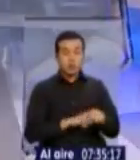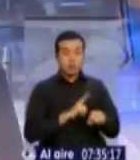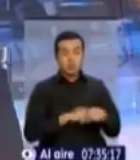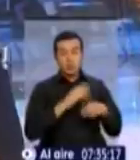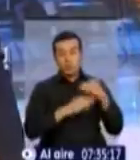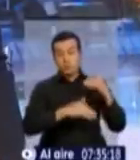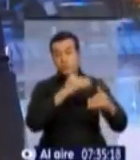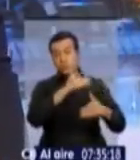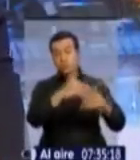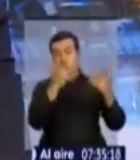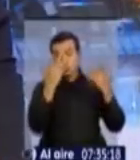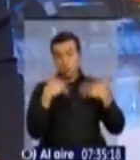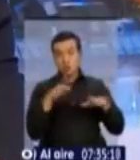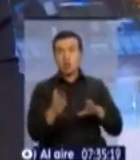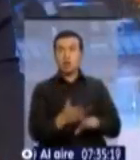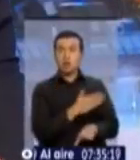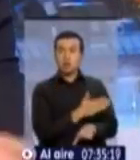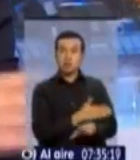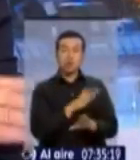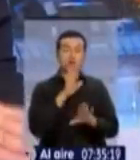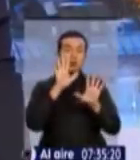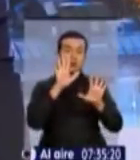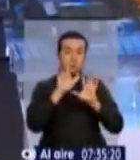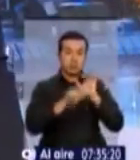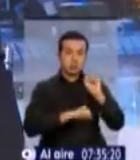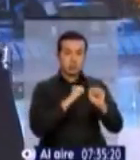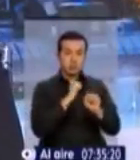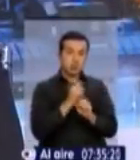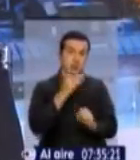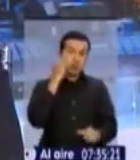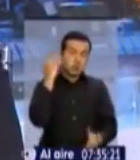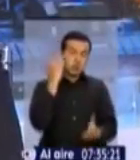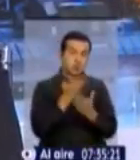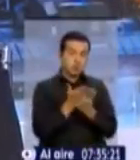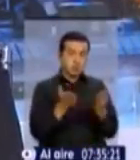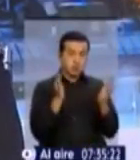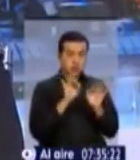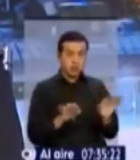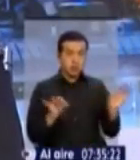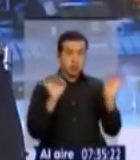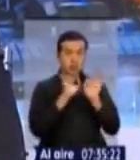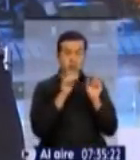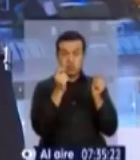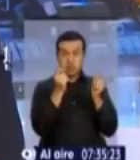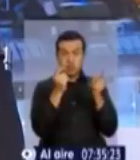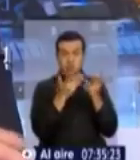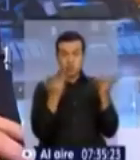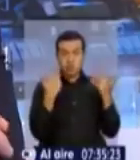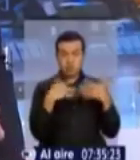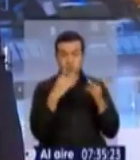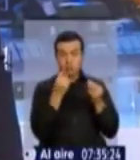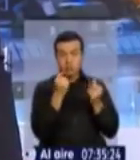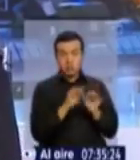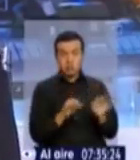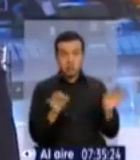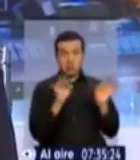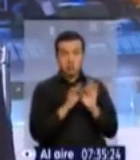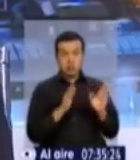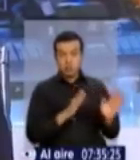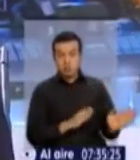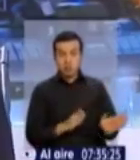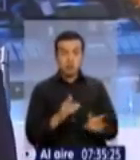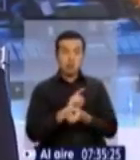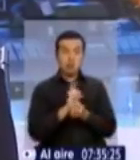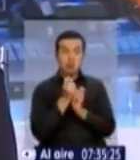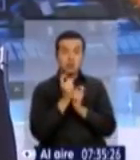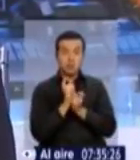desde los 10 años pasados y se requiere recursos económicos se requiere un cambio en